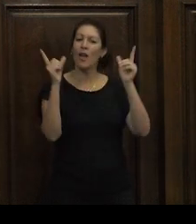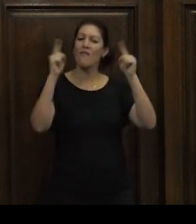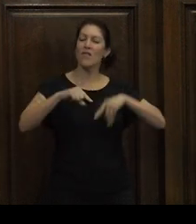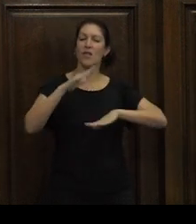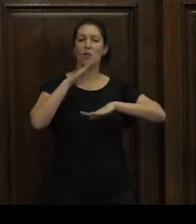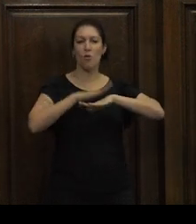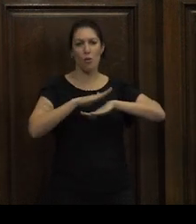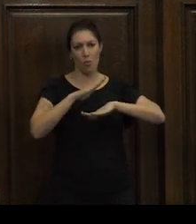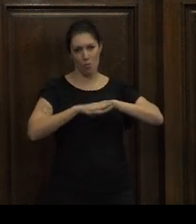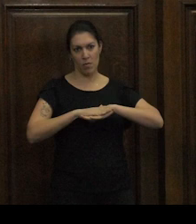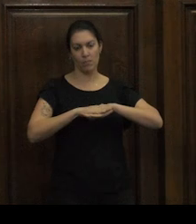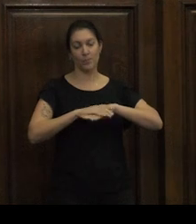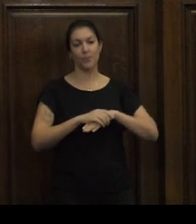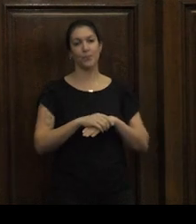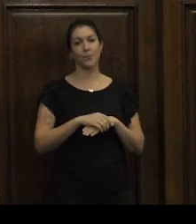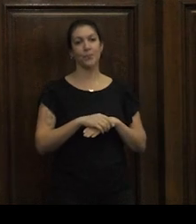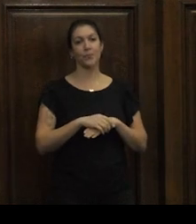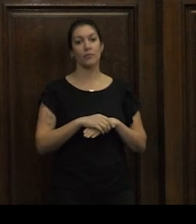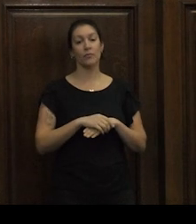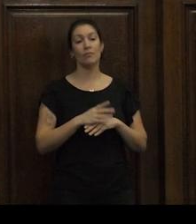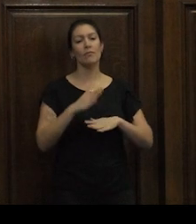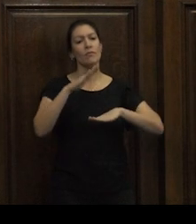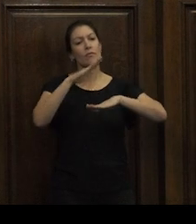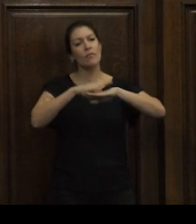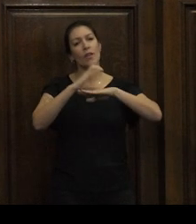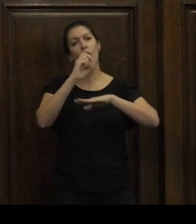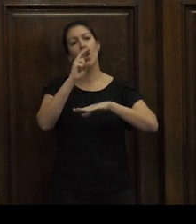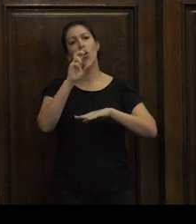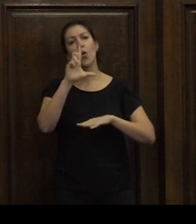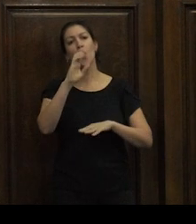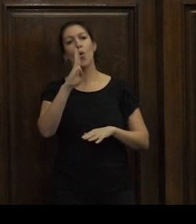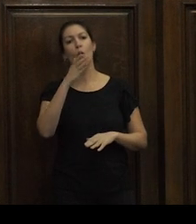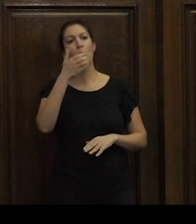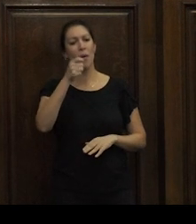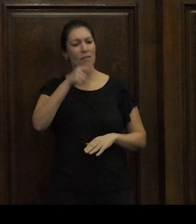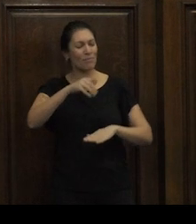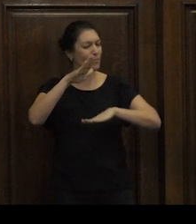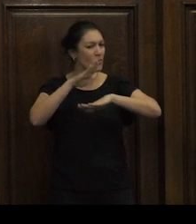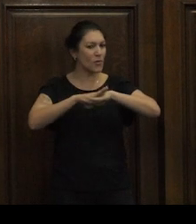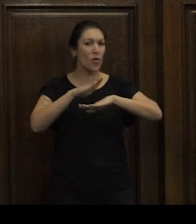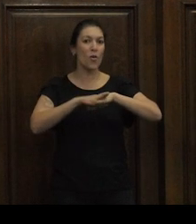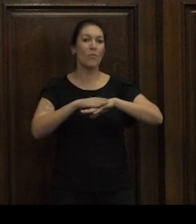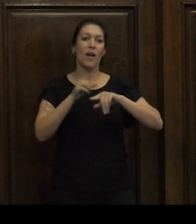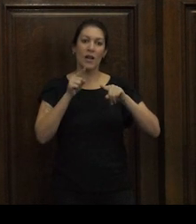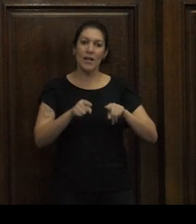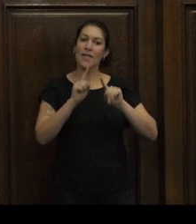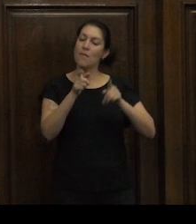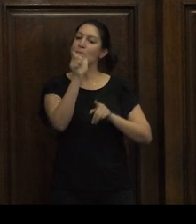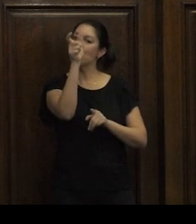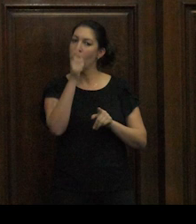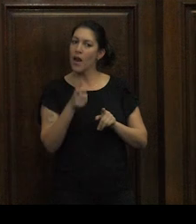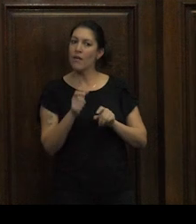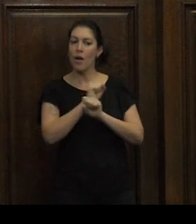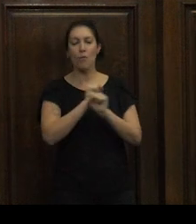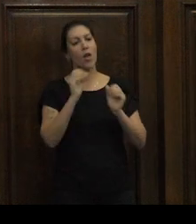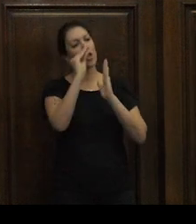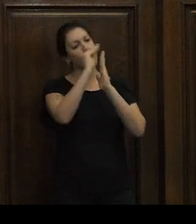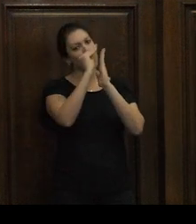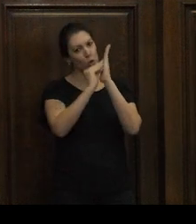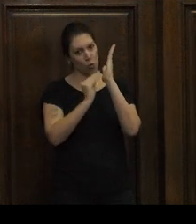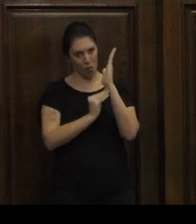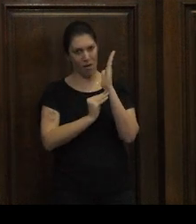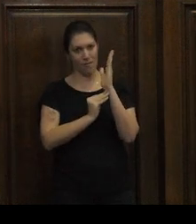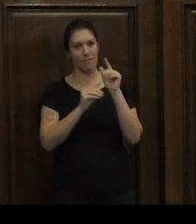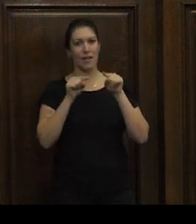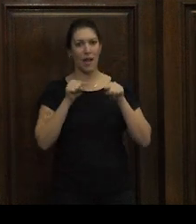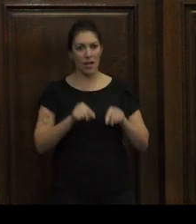culpa. De modo que culpa, esa palabrita, ¿no?, es otra de las que podríamos agregar a ese